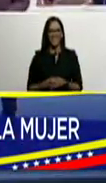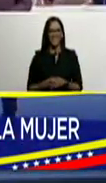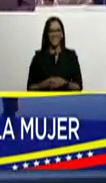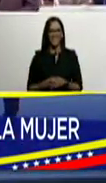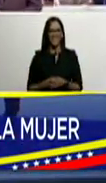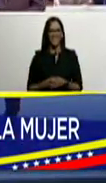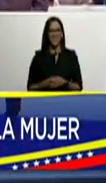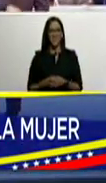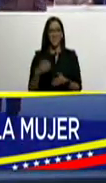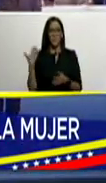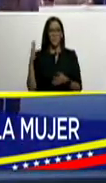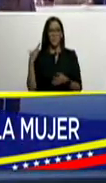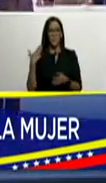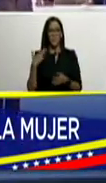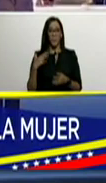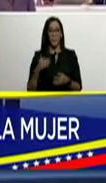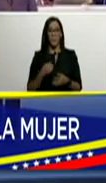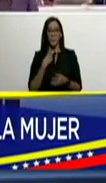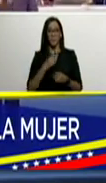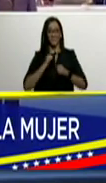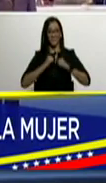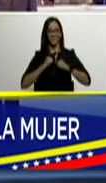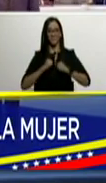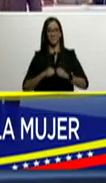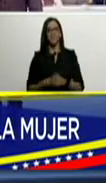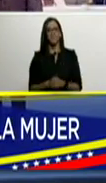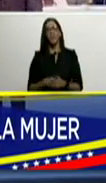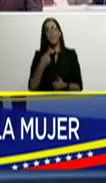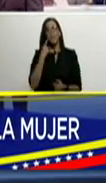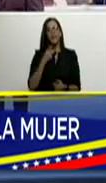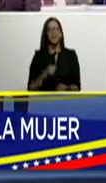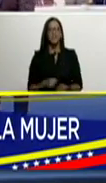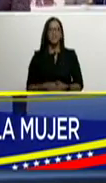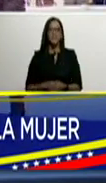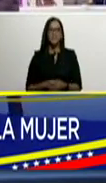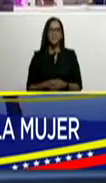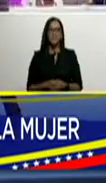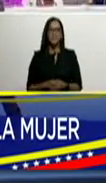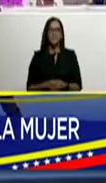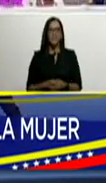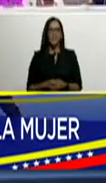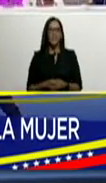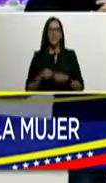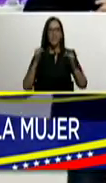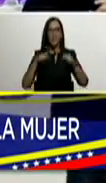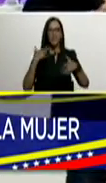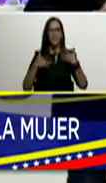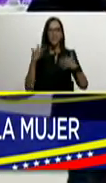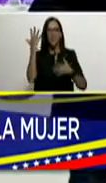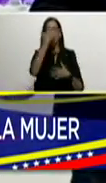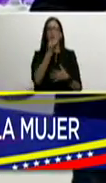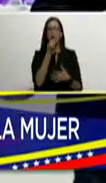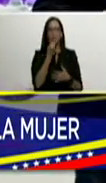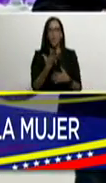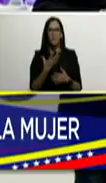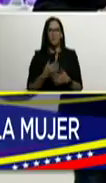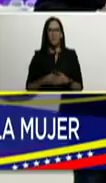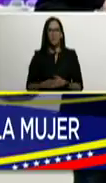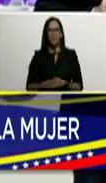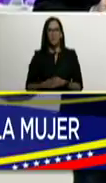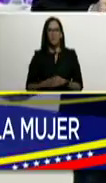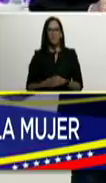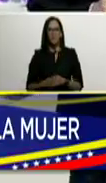No me lleva nada, ¿viste? Mira. Y esta jornada está tan hermosa.